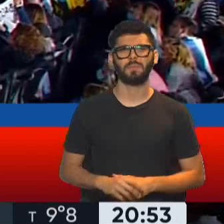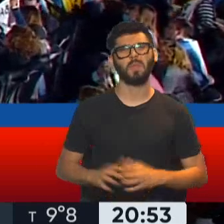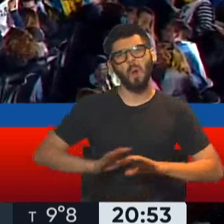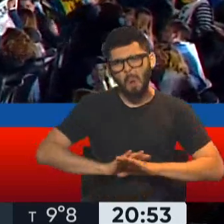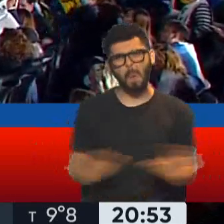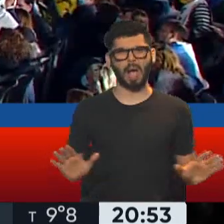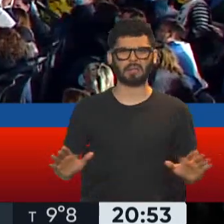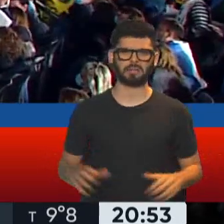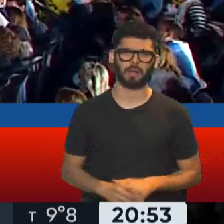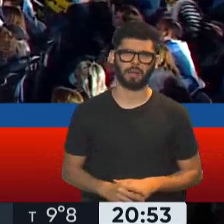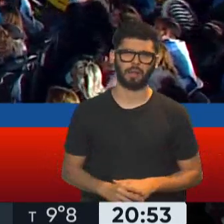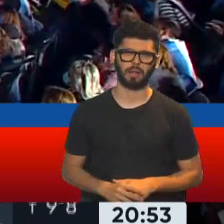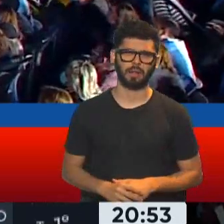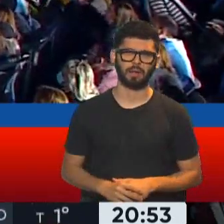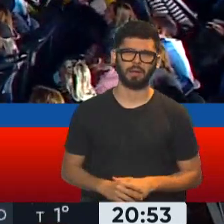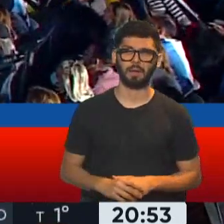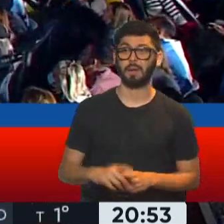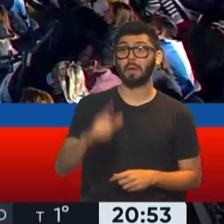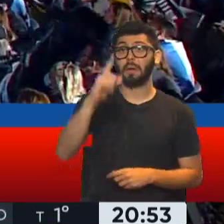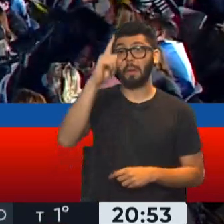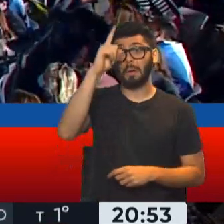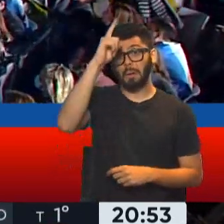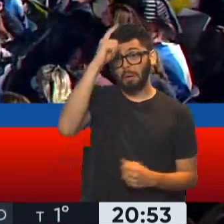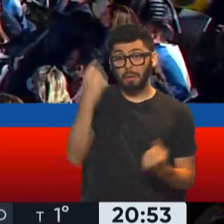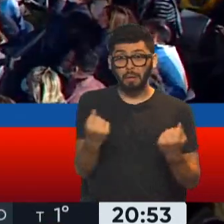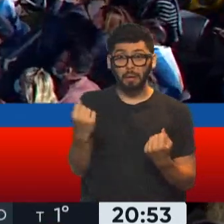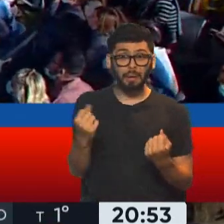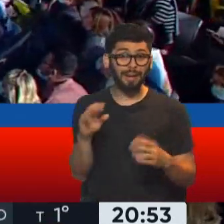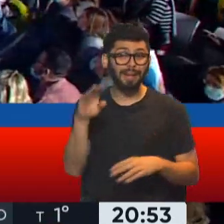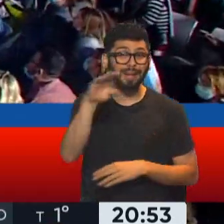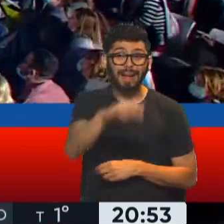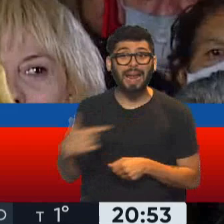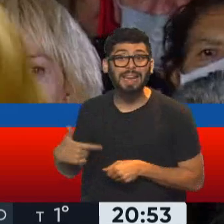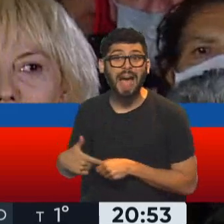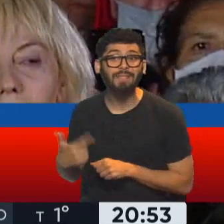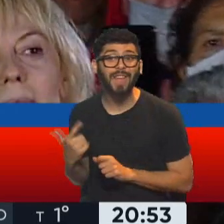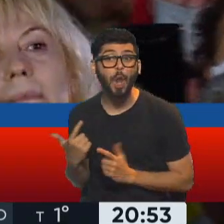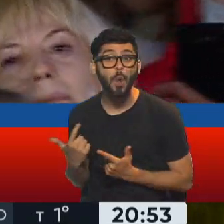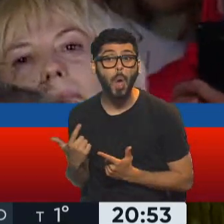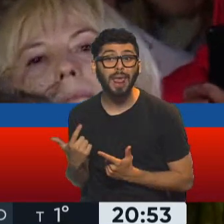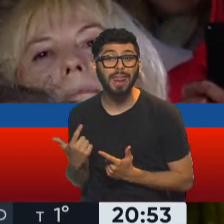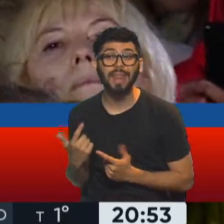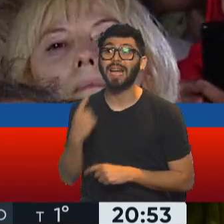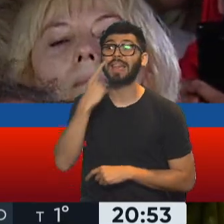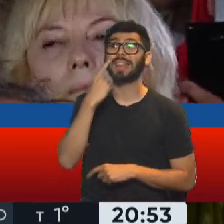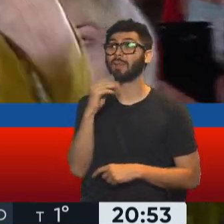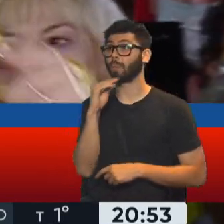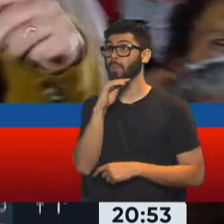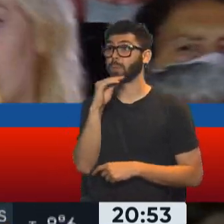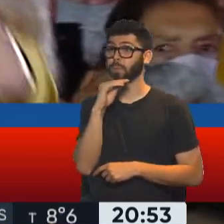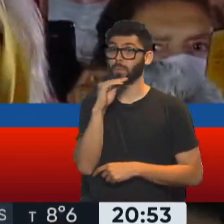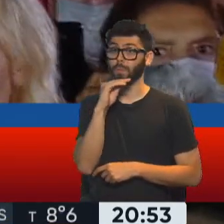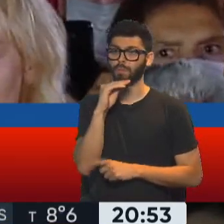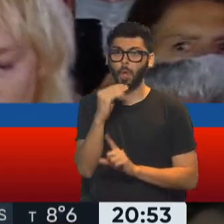Basta de que el patrullero que tiene que llegar al lugar no tenga nafta y el intendente no dé la cara, pero el